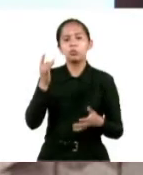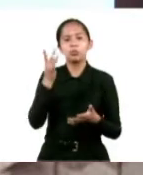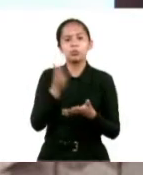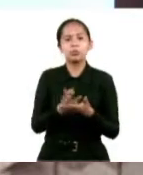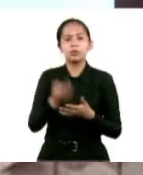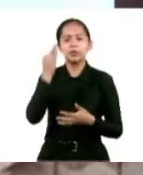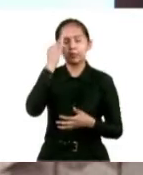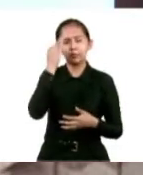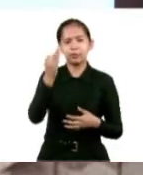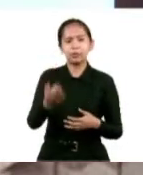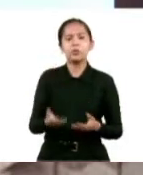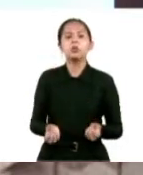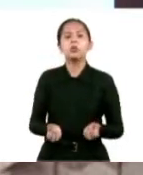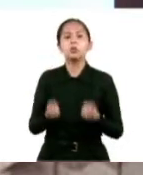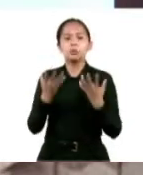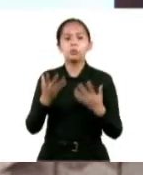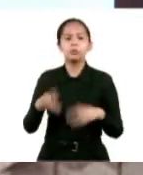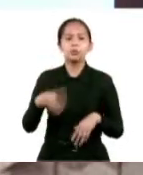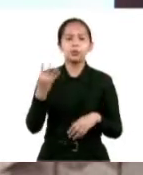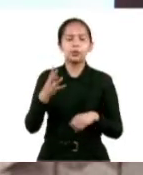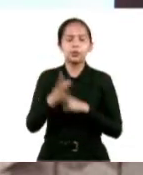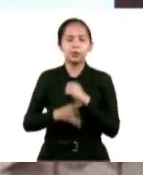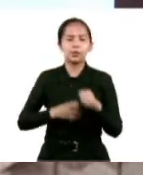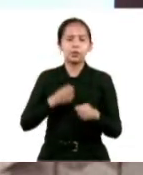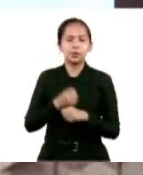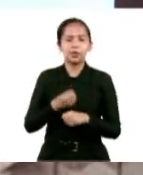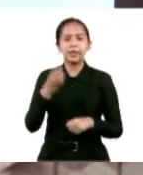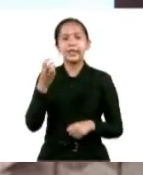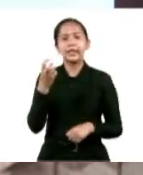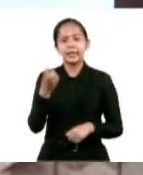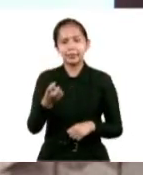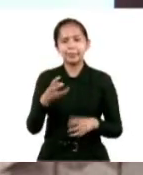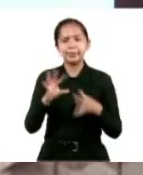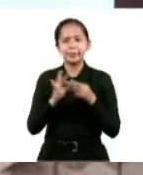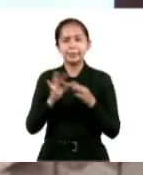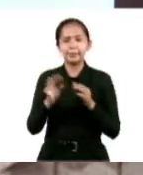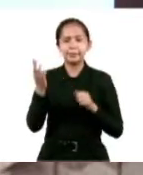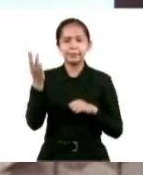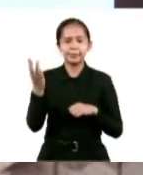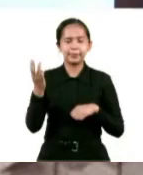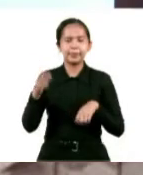años. Esto se extrae del tercer informe de DNB.